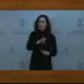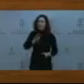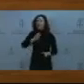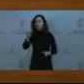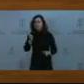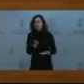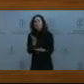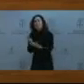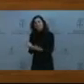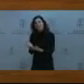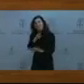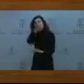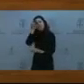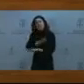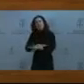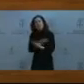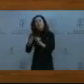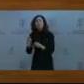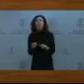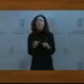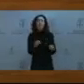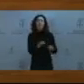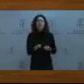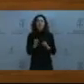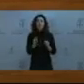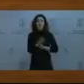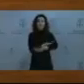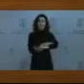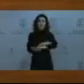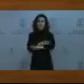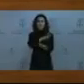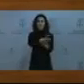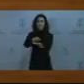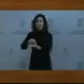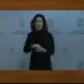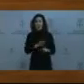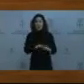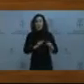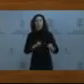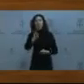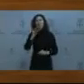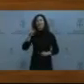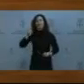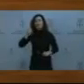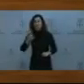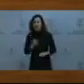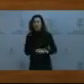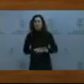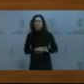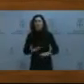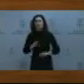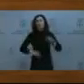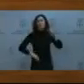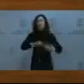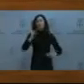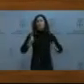coordinaran en los distintos ministerios para que las ayudas del IDAE y del Ministerio de Fomento no se pisaran. Saben que en